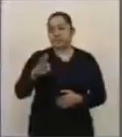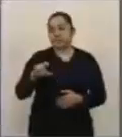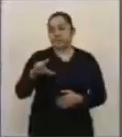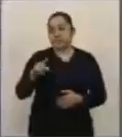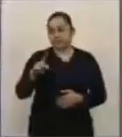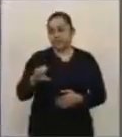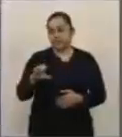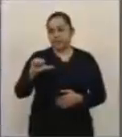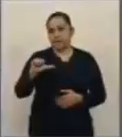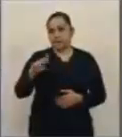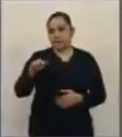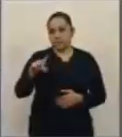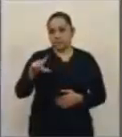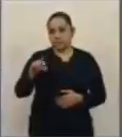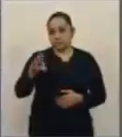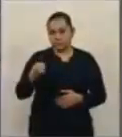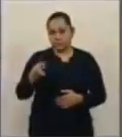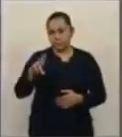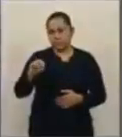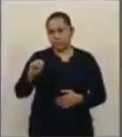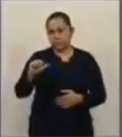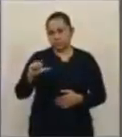Felipe Arnulfo Rosas,